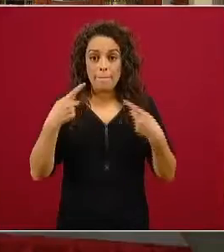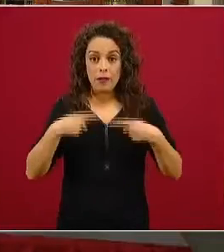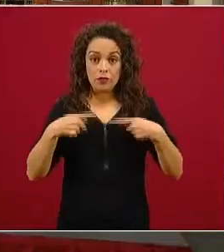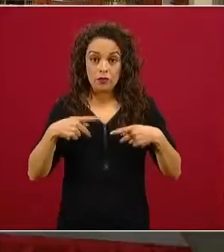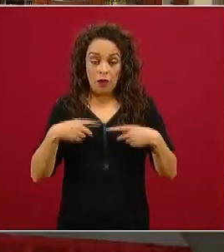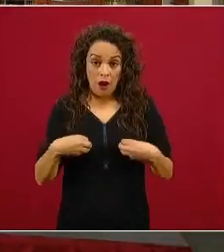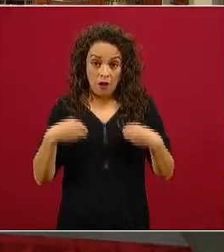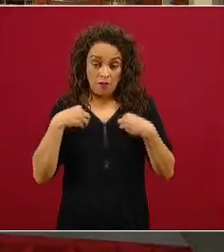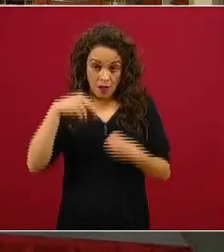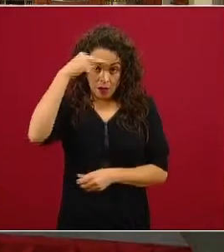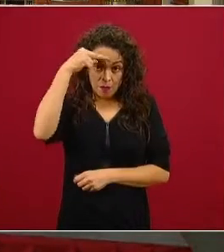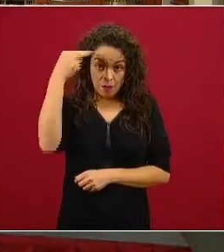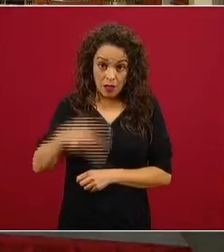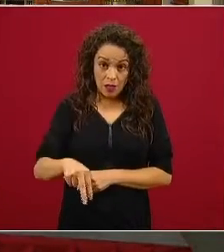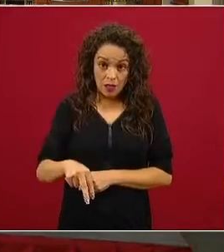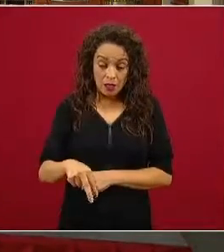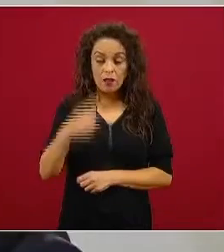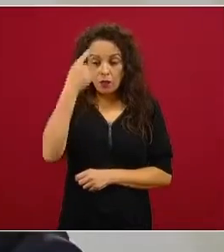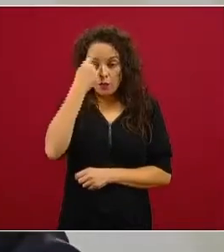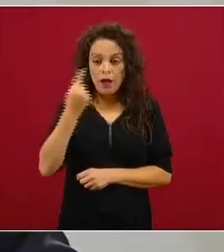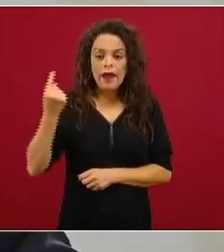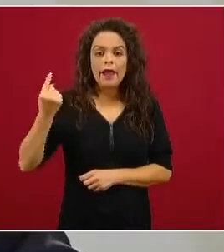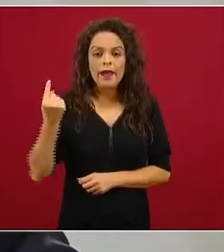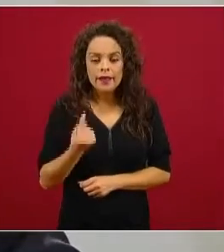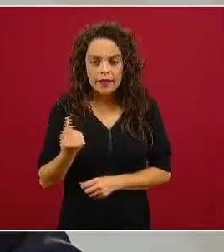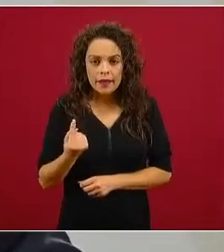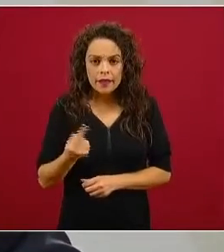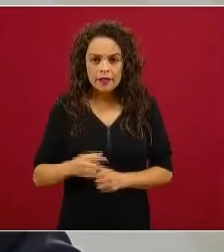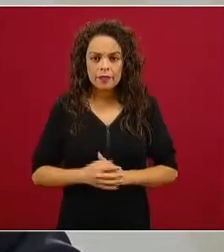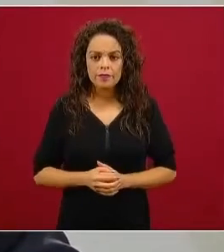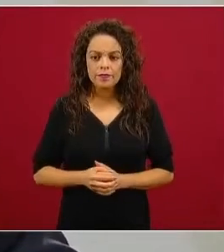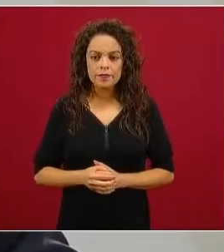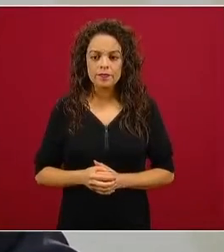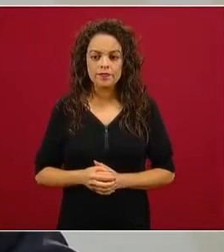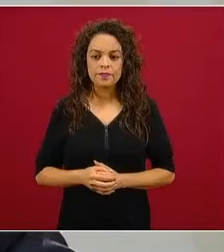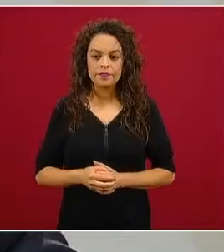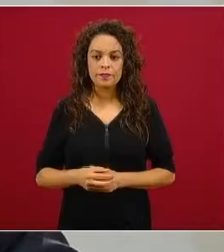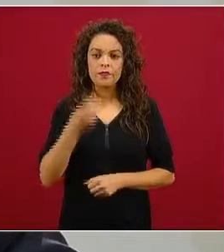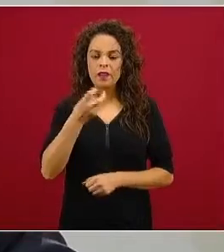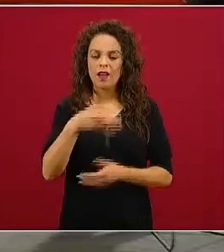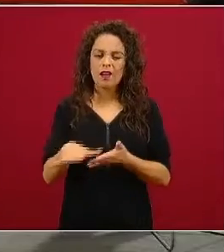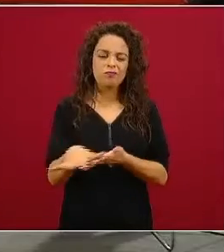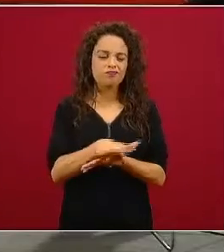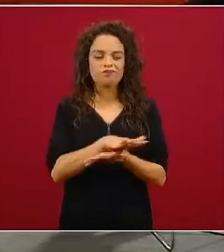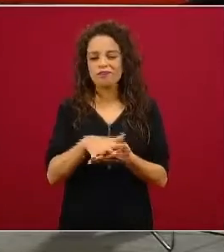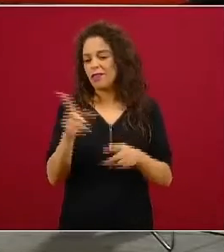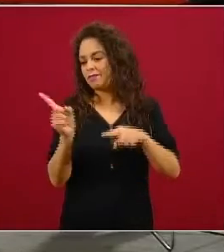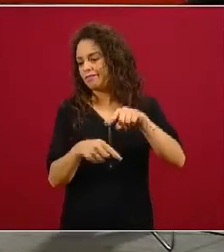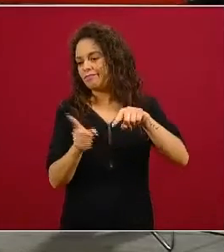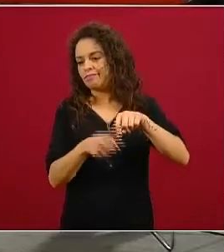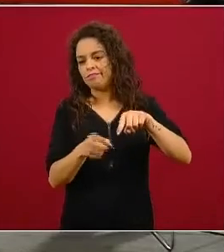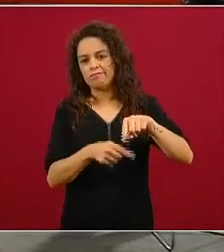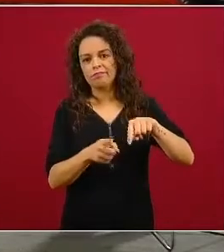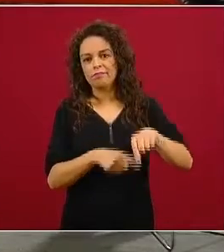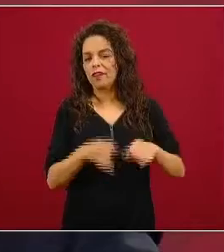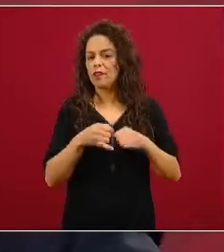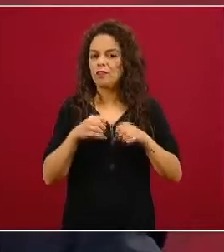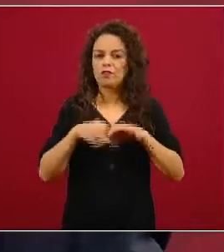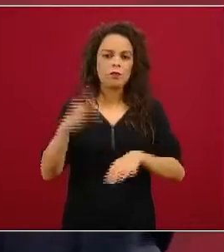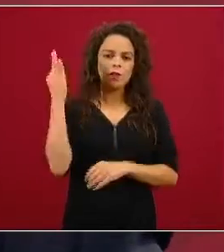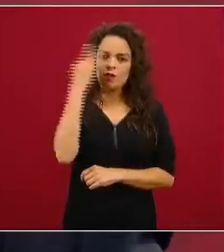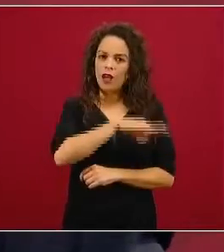más circulan noticias falsas en las redes sociales. Por tanto, sentimos la necesidad de